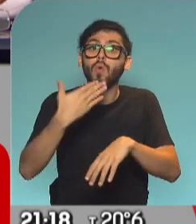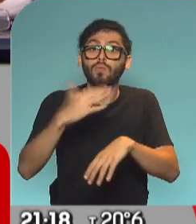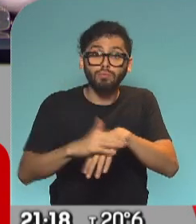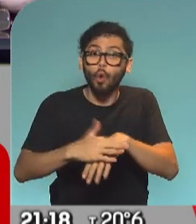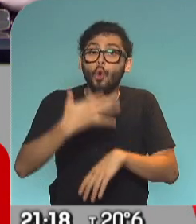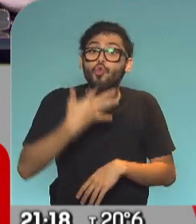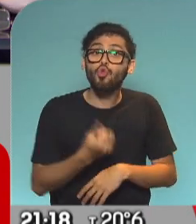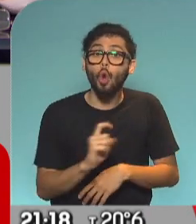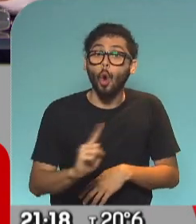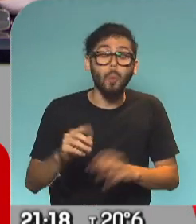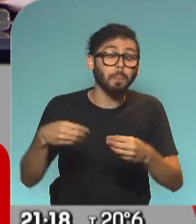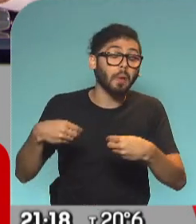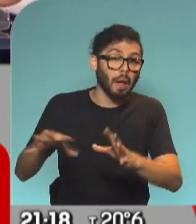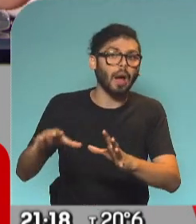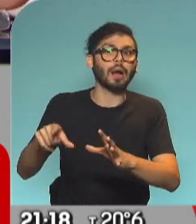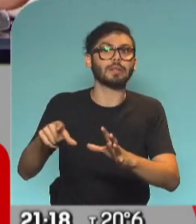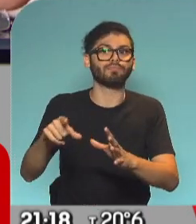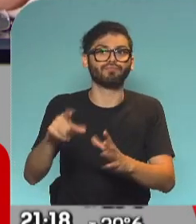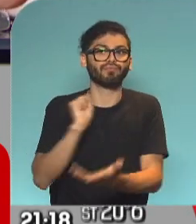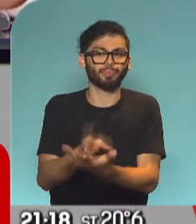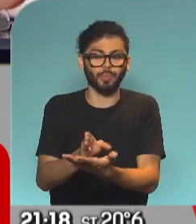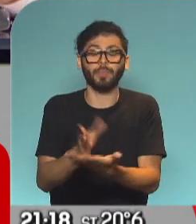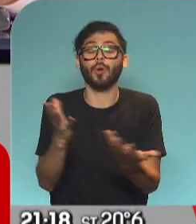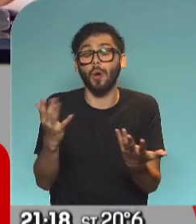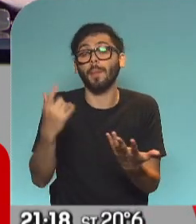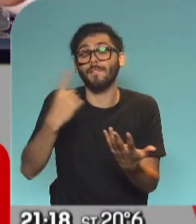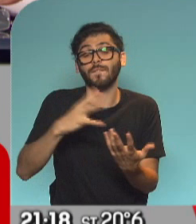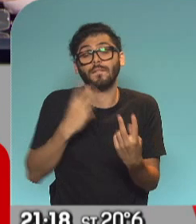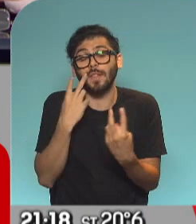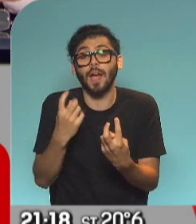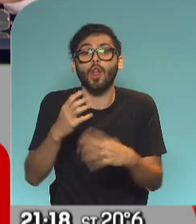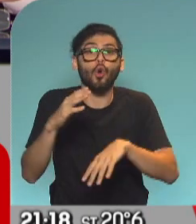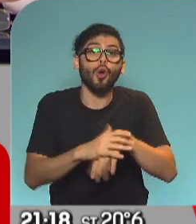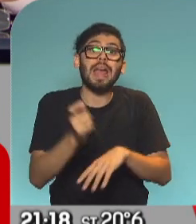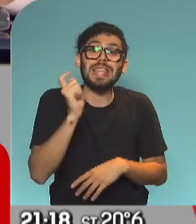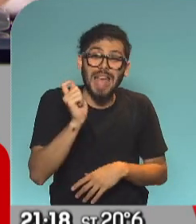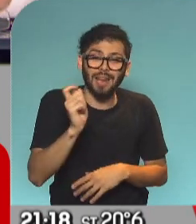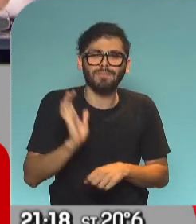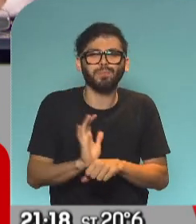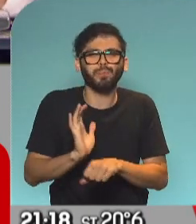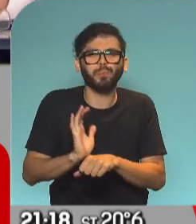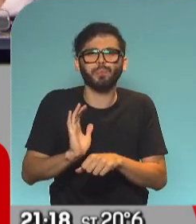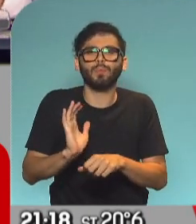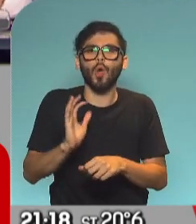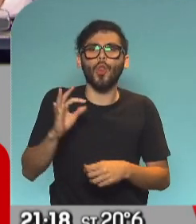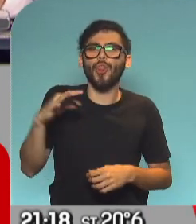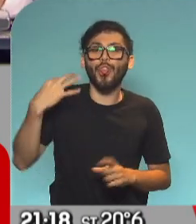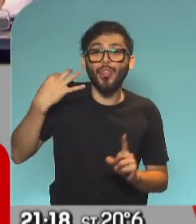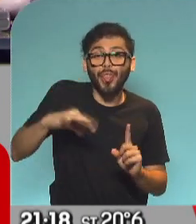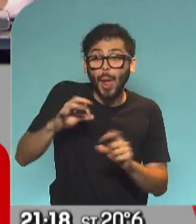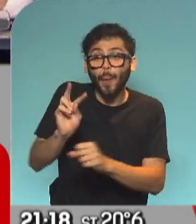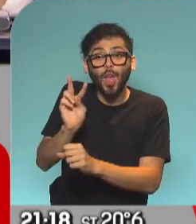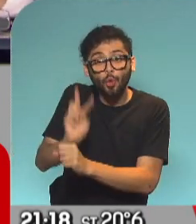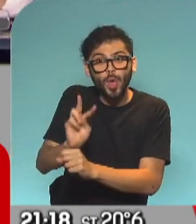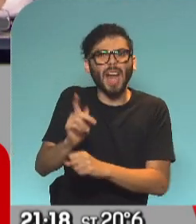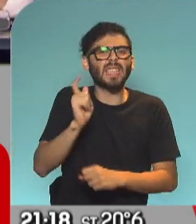con esa misión. Claro, para esto hay que determinar quién es el que tenía la obligación, lo que técnicamente se llama el deber de cuidado sobre